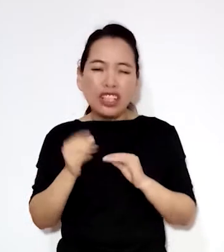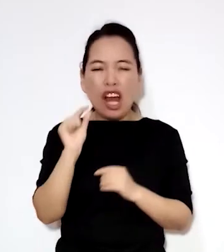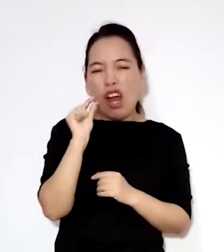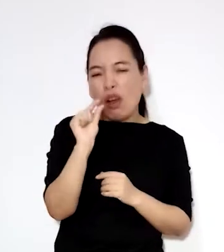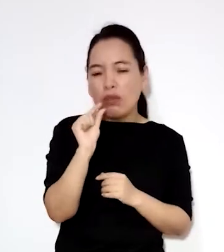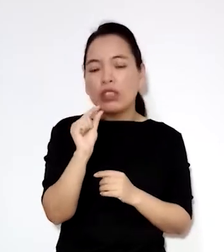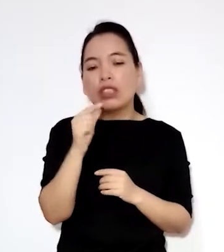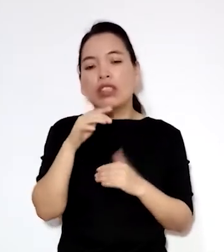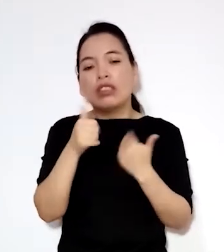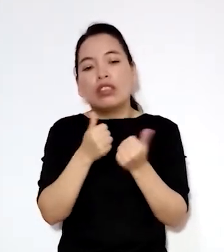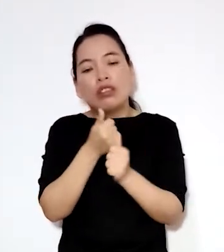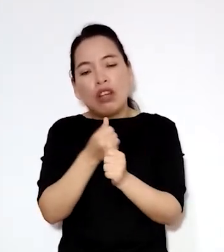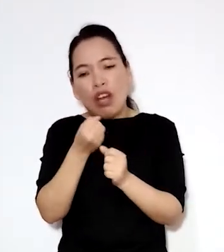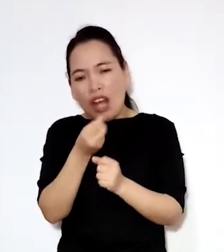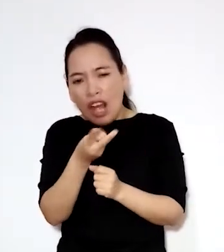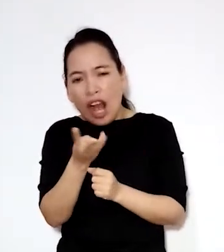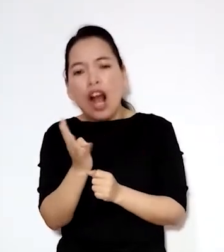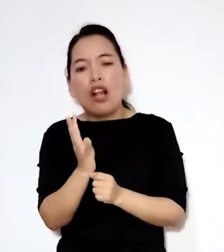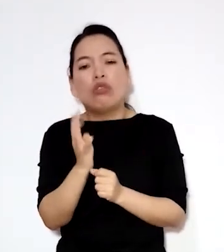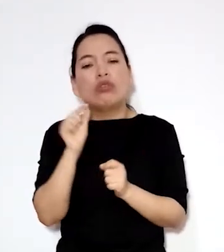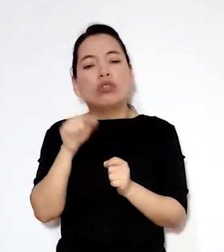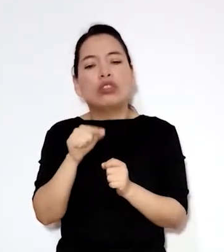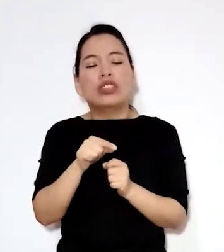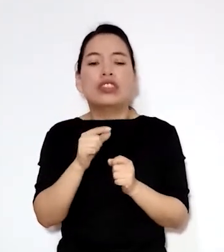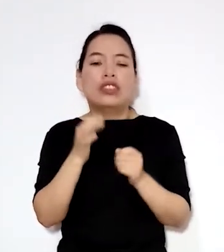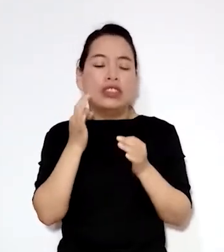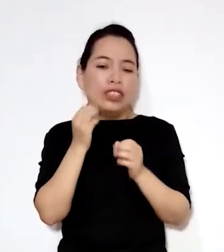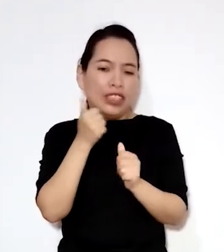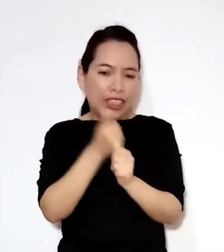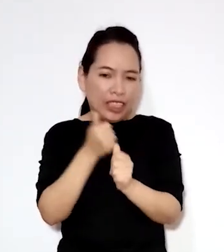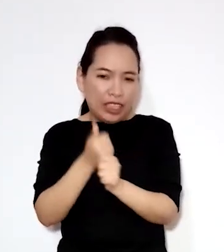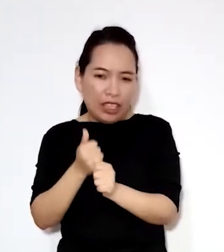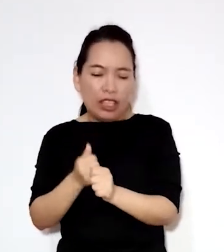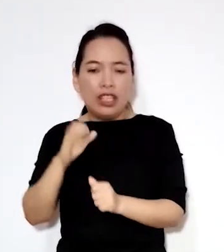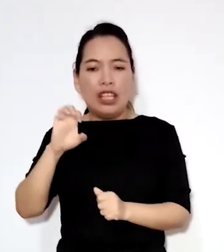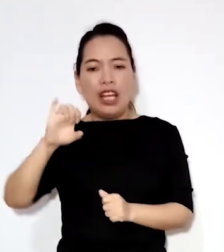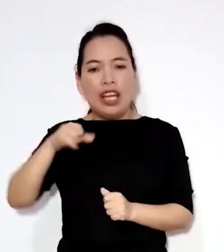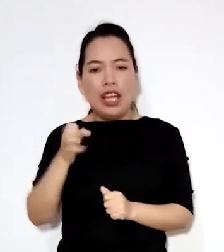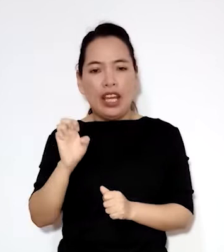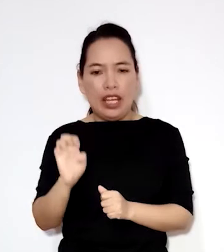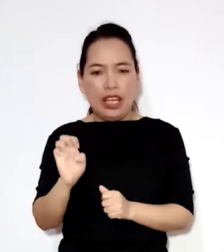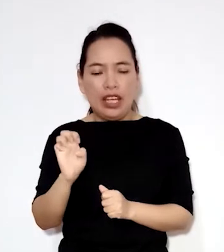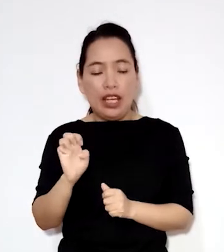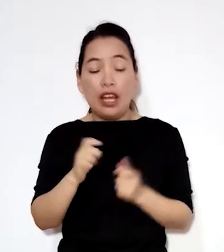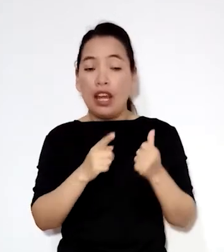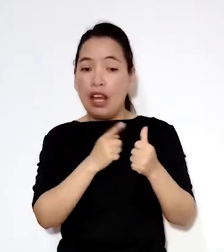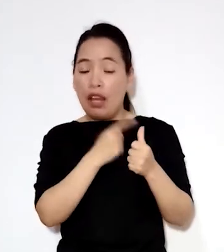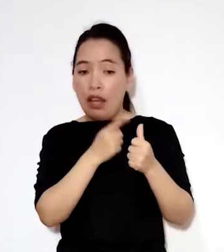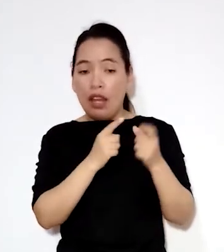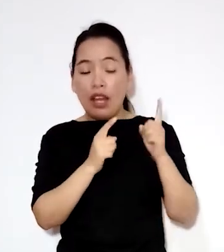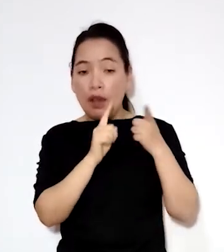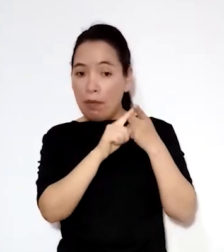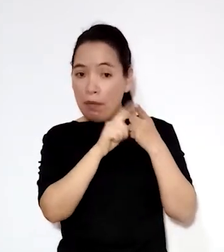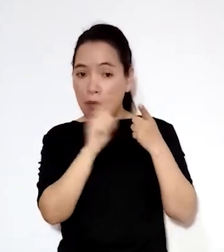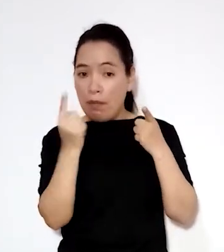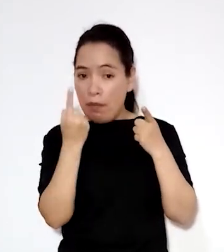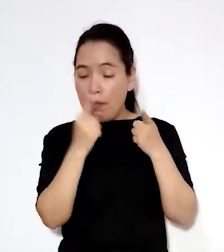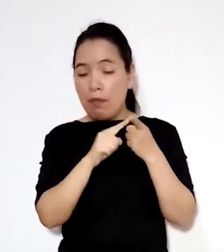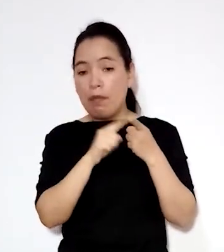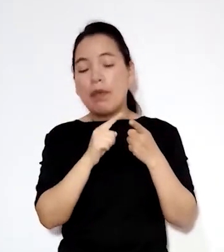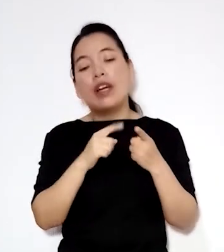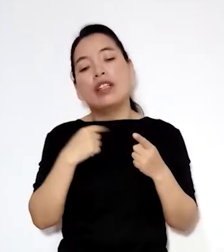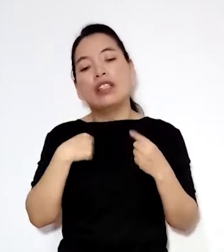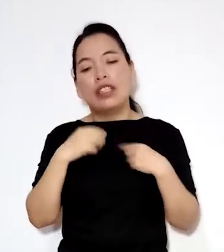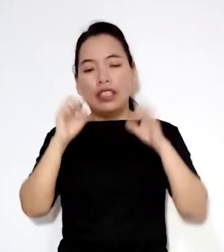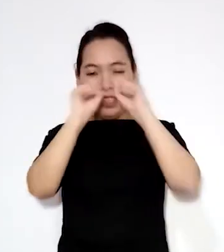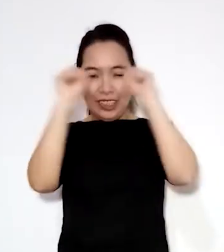brevemente algunos destaques de cada uno de los ejes, ¿no? Un primer eje fue respecto a sistemas